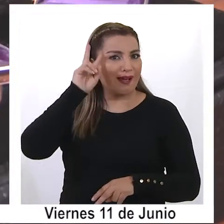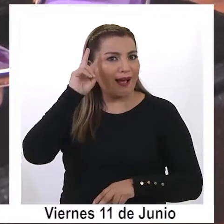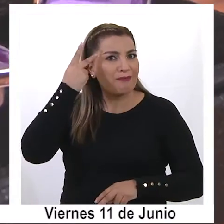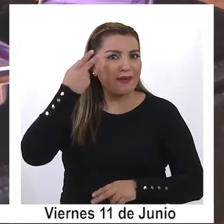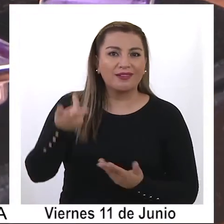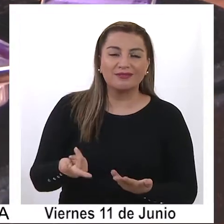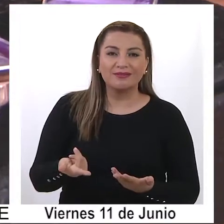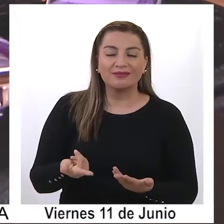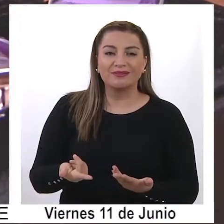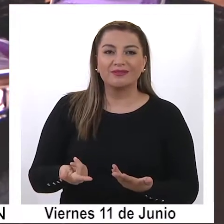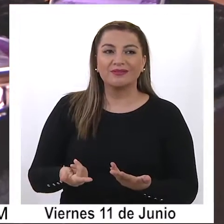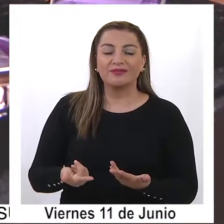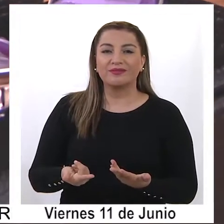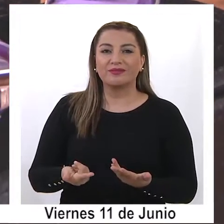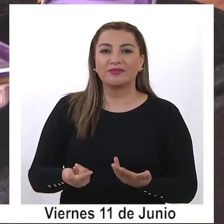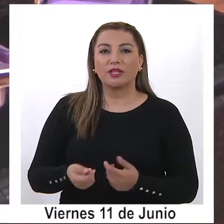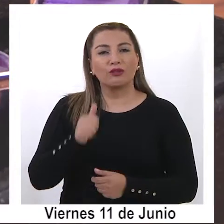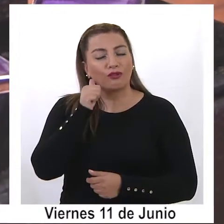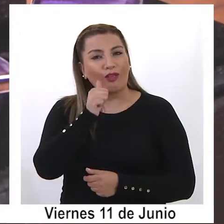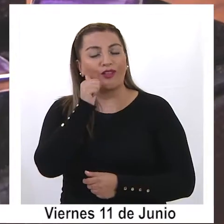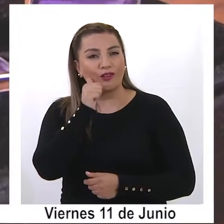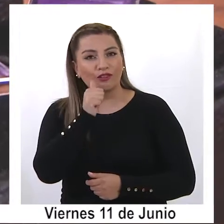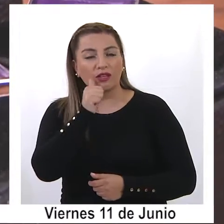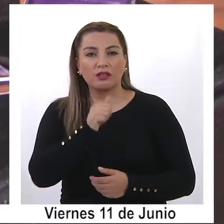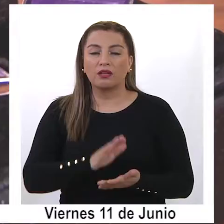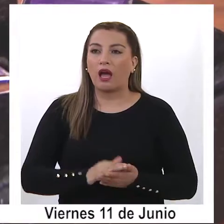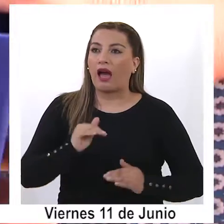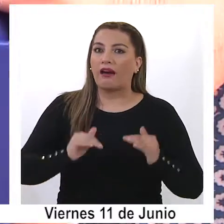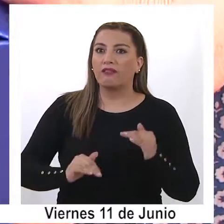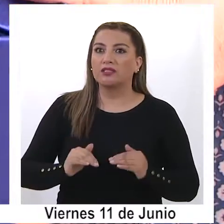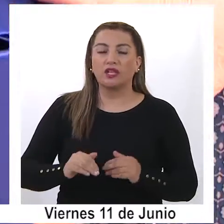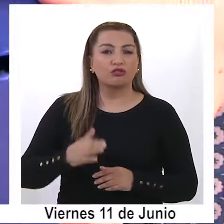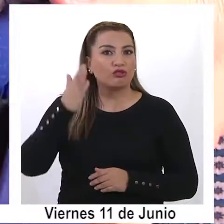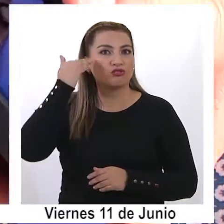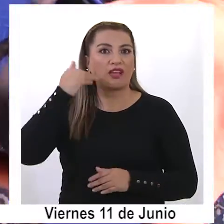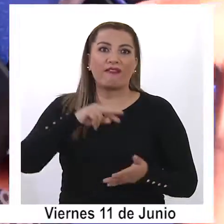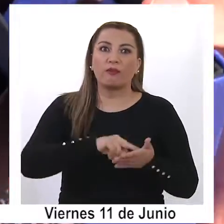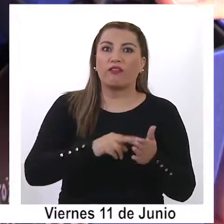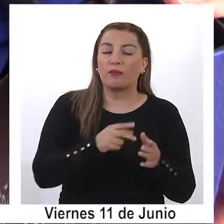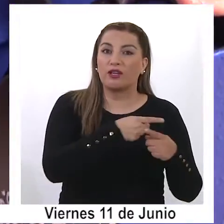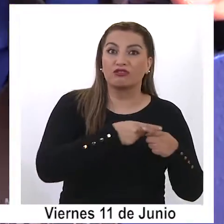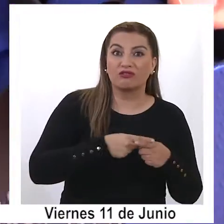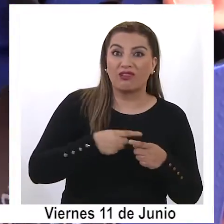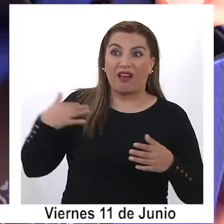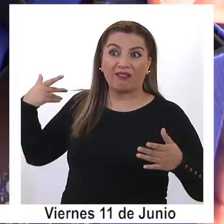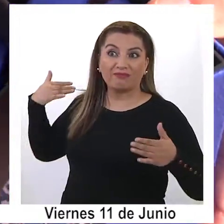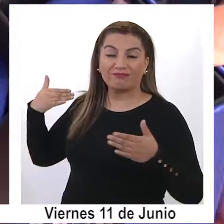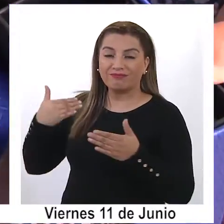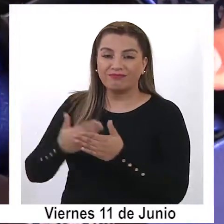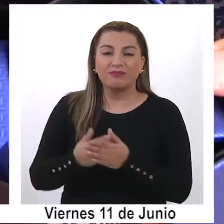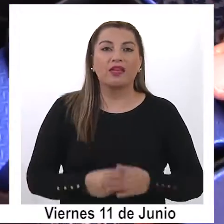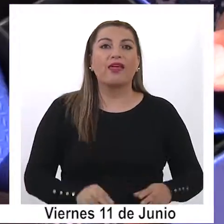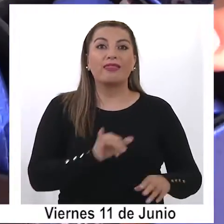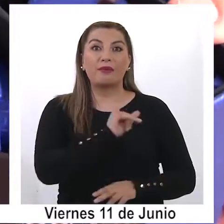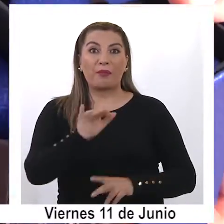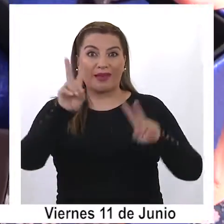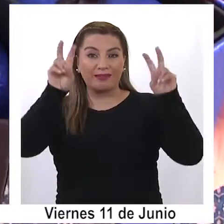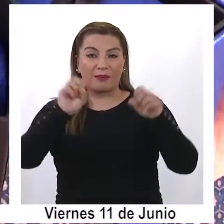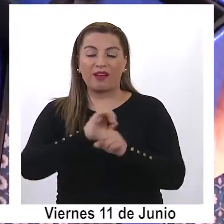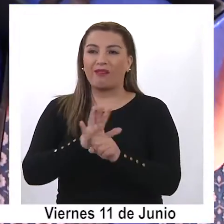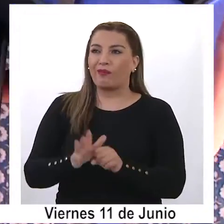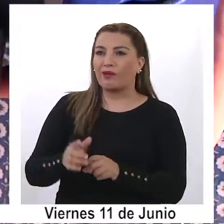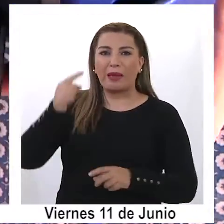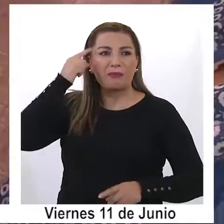reinventándome, en tratar de reinventarse el día a día, no sabiendo de lo que venía, del estallido social a la fecha. Con la pandemia